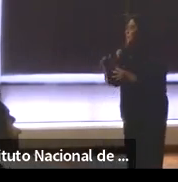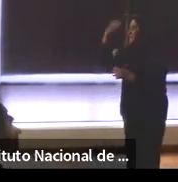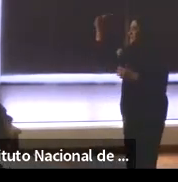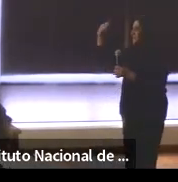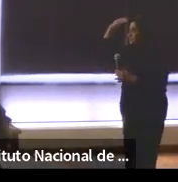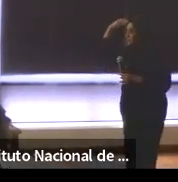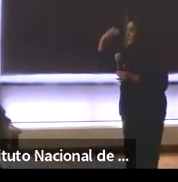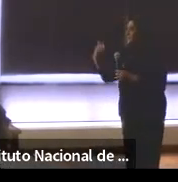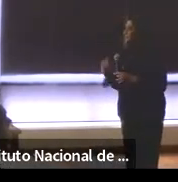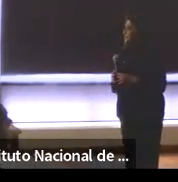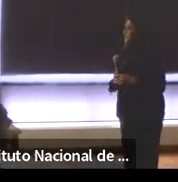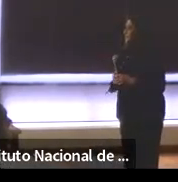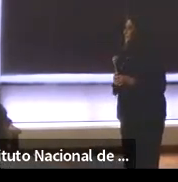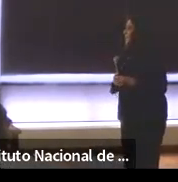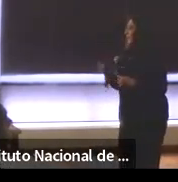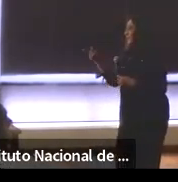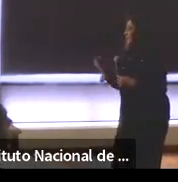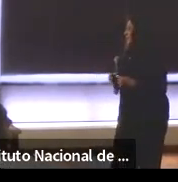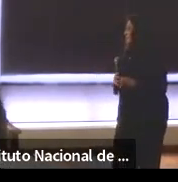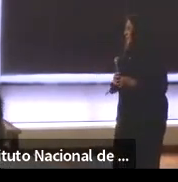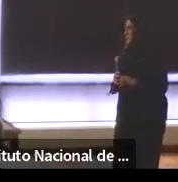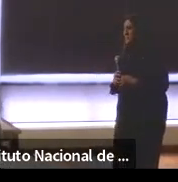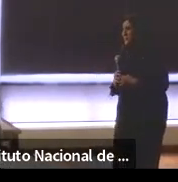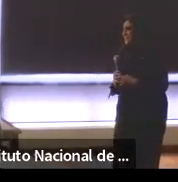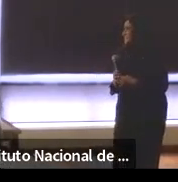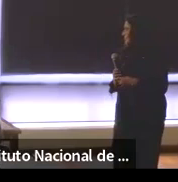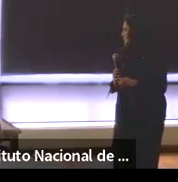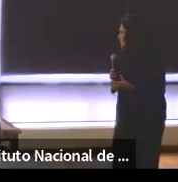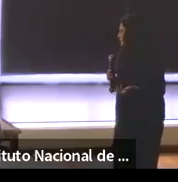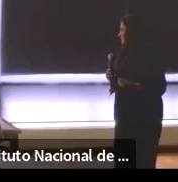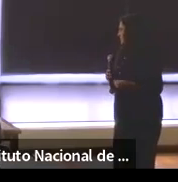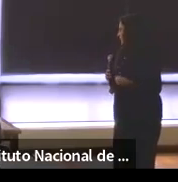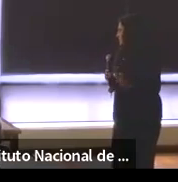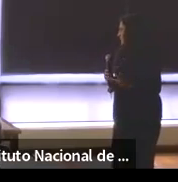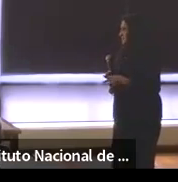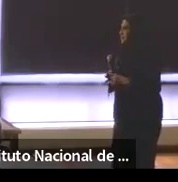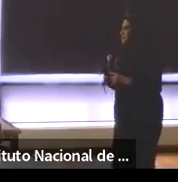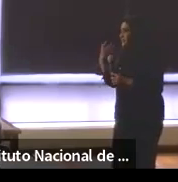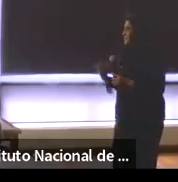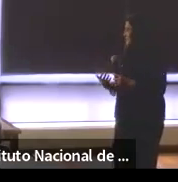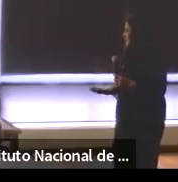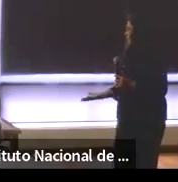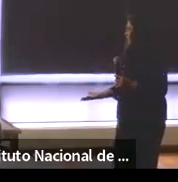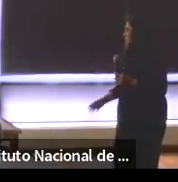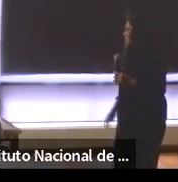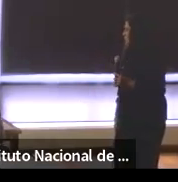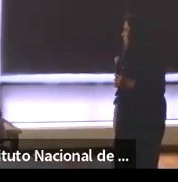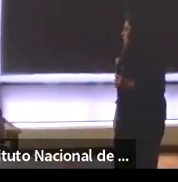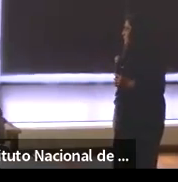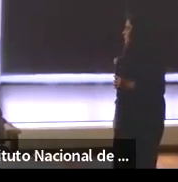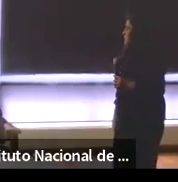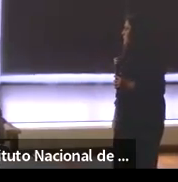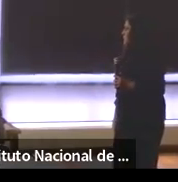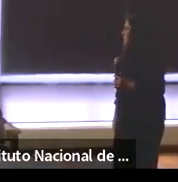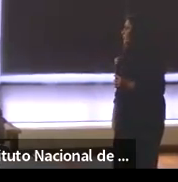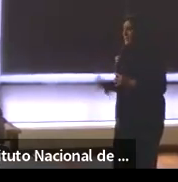con los pensamientos que vienen a tu mente A ella le caí mal hoy qué payasa Por qué me vio así Qué le pasa si yo hoy me bañé y me peiné y todo